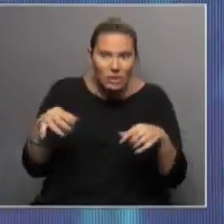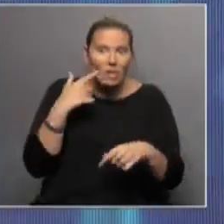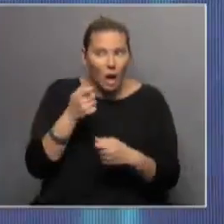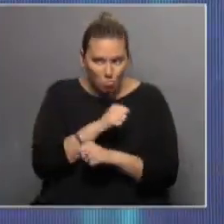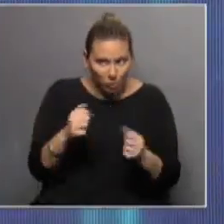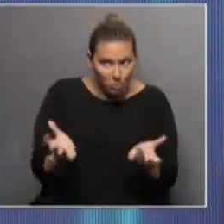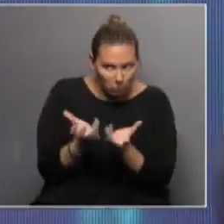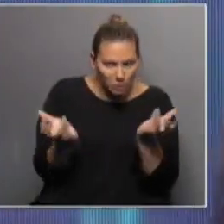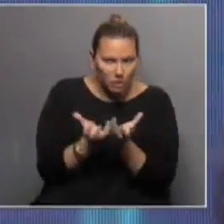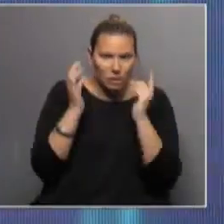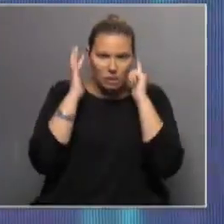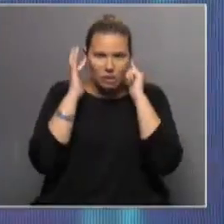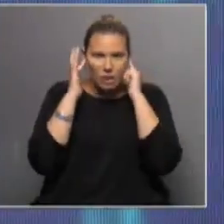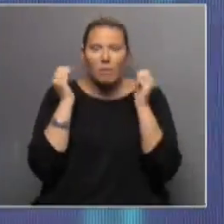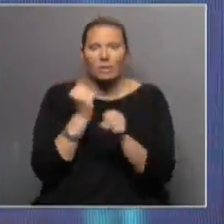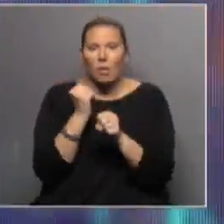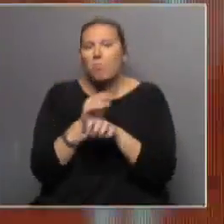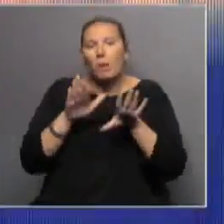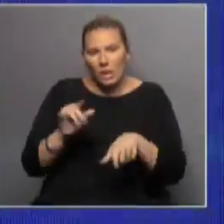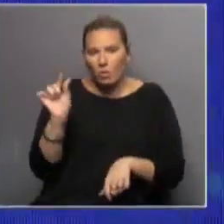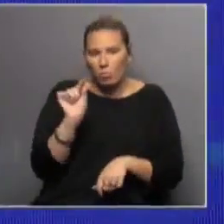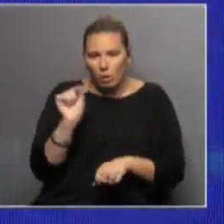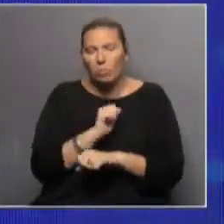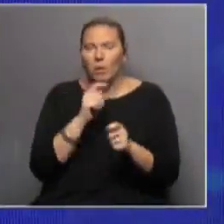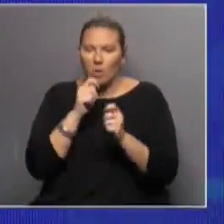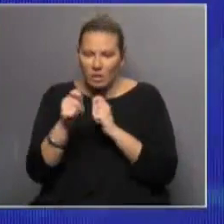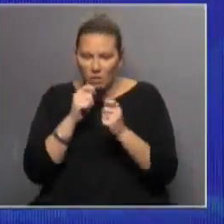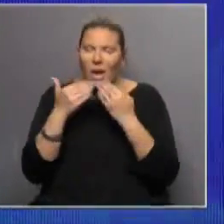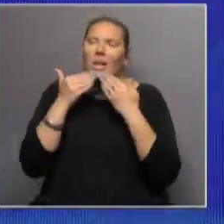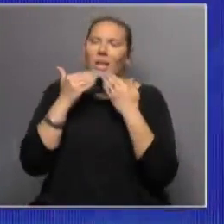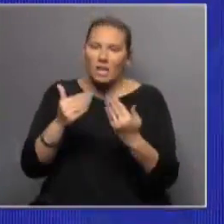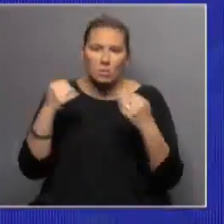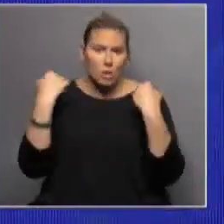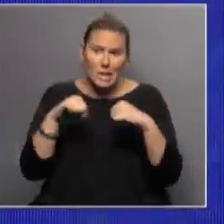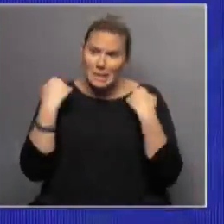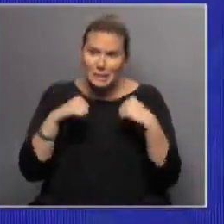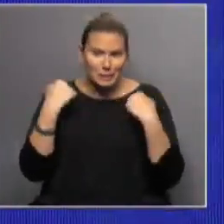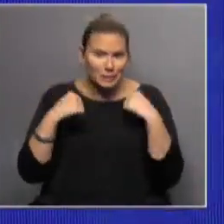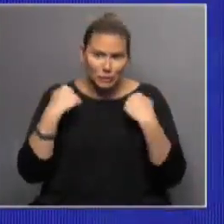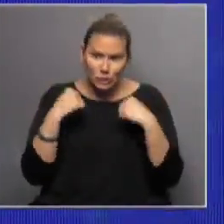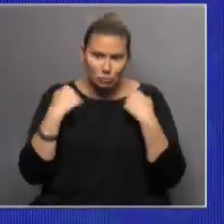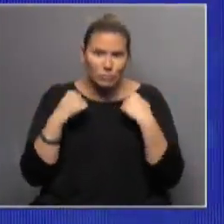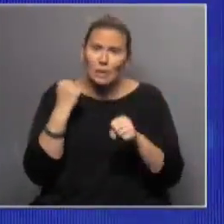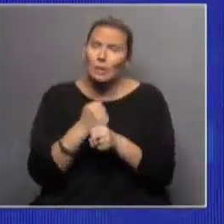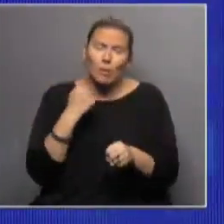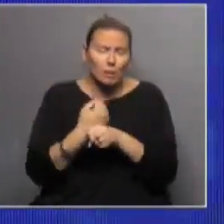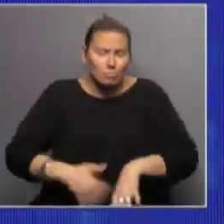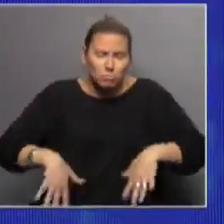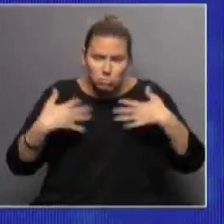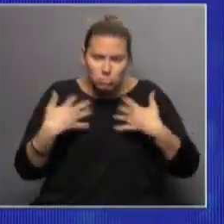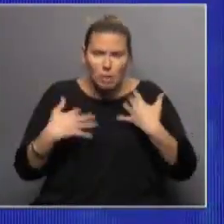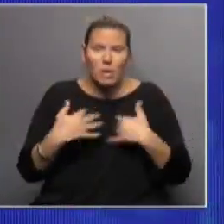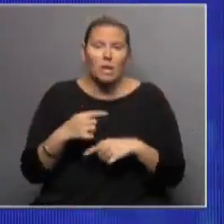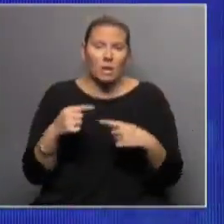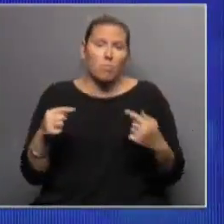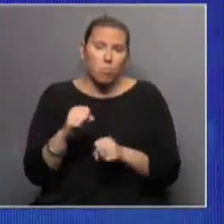a No Te Va a Gustar. Que aparte estaban al palo, pararon un rato para darnos la nota. Agradecemos mucho, ensayan un montón. Laburan muchísimo para que las cosas salgan